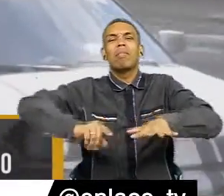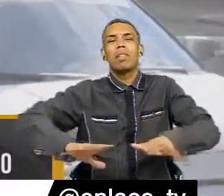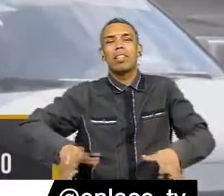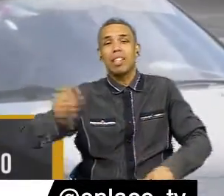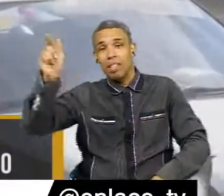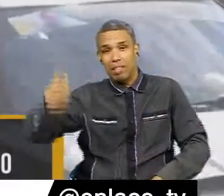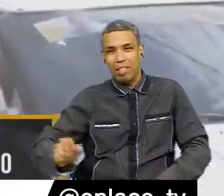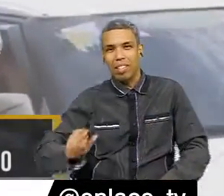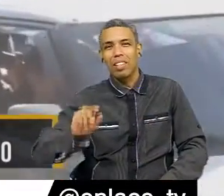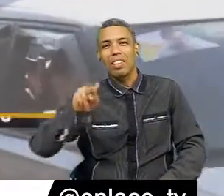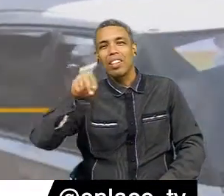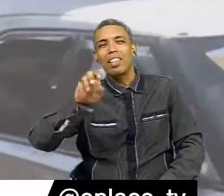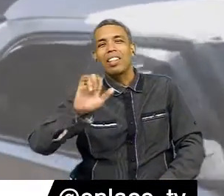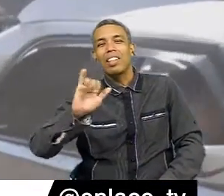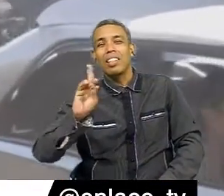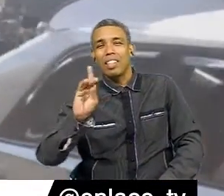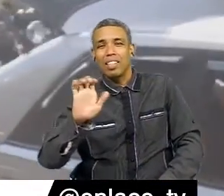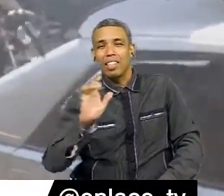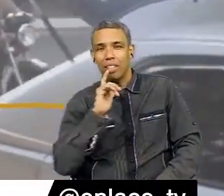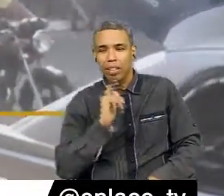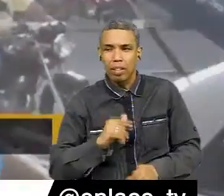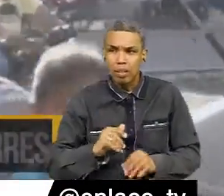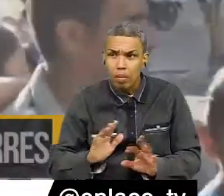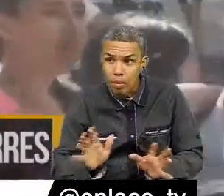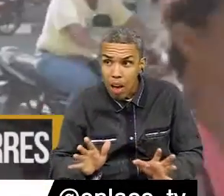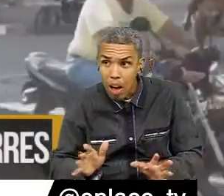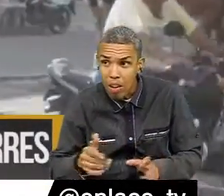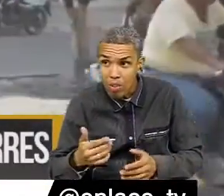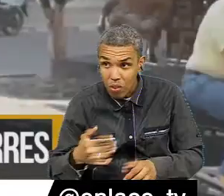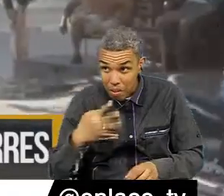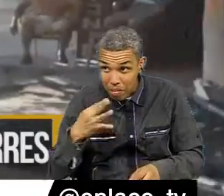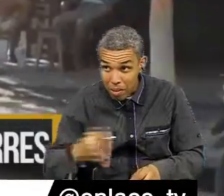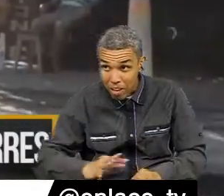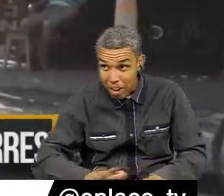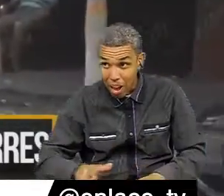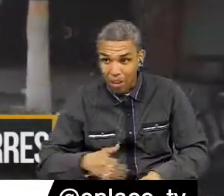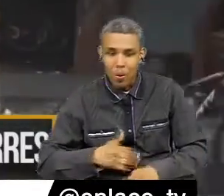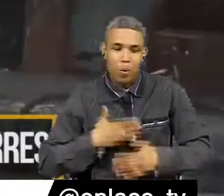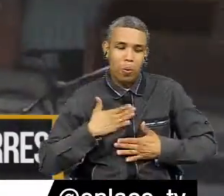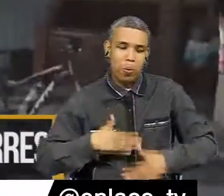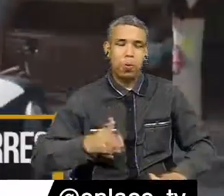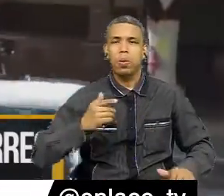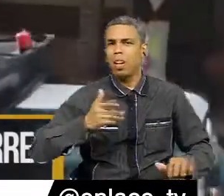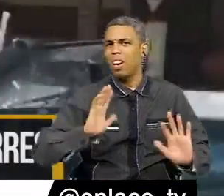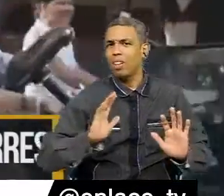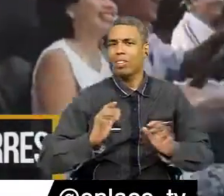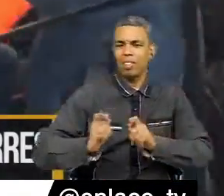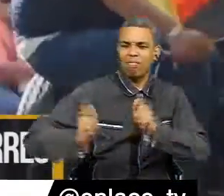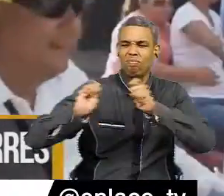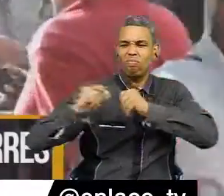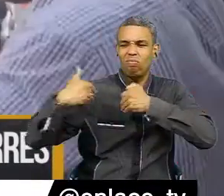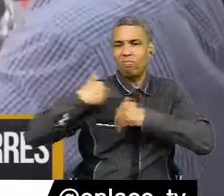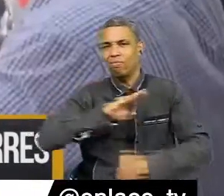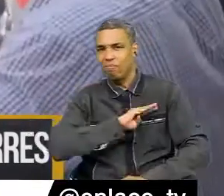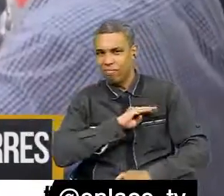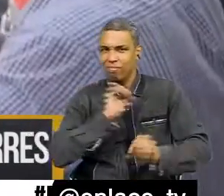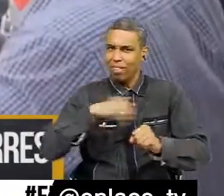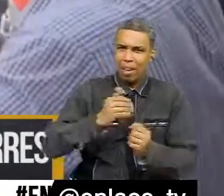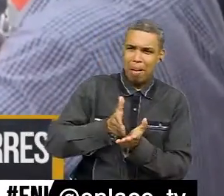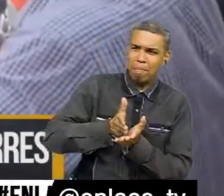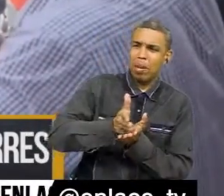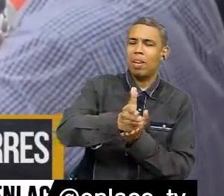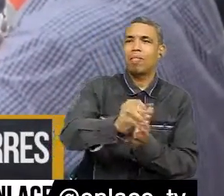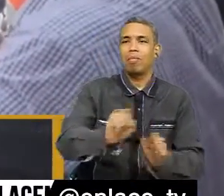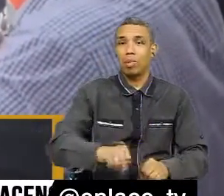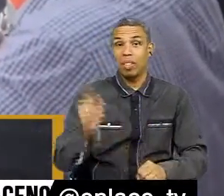Torres, Neider Pinilla, fue notificado del fallo favorable del Tribunal Administrativo de Santander que dejó en firme su elección popular el pasado mes de octubre. Realmente muy